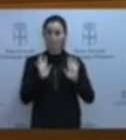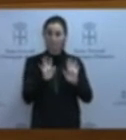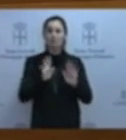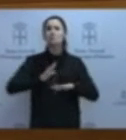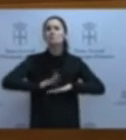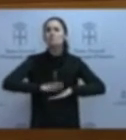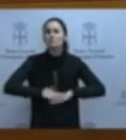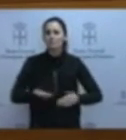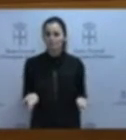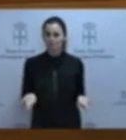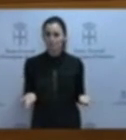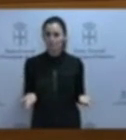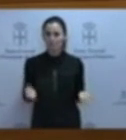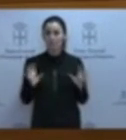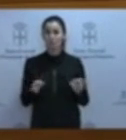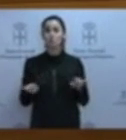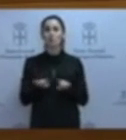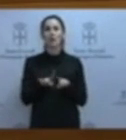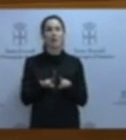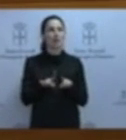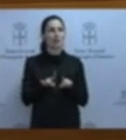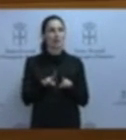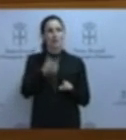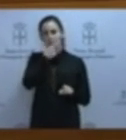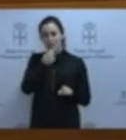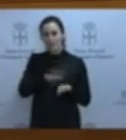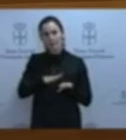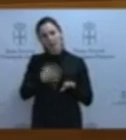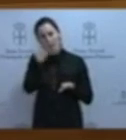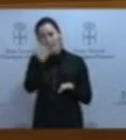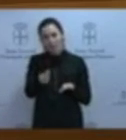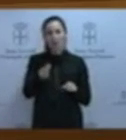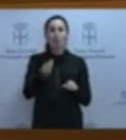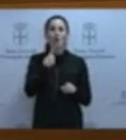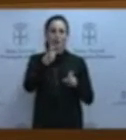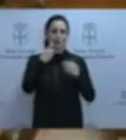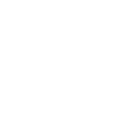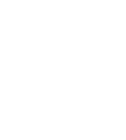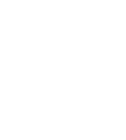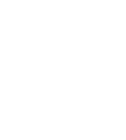Porque no todos son clavos. Espero que lo hayan entendido. Muchas gracias.